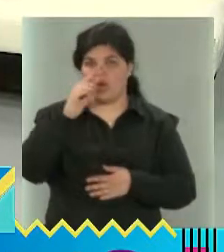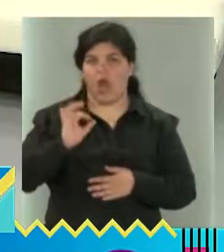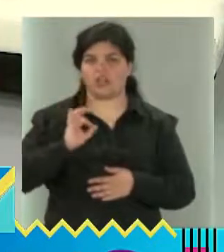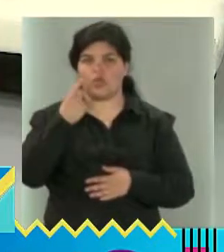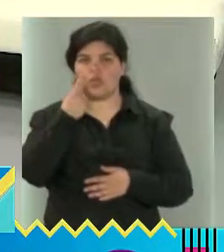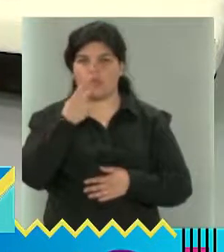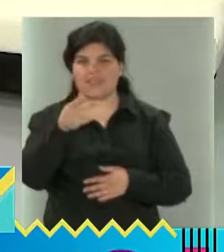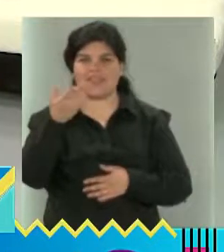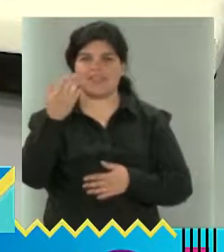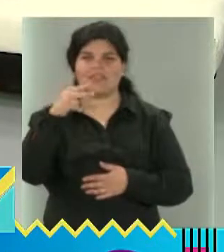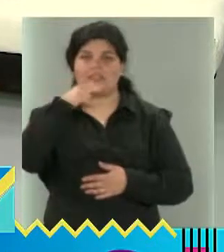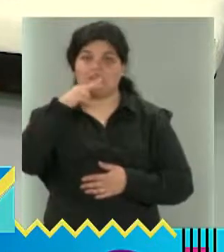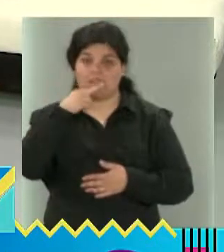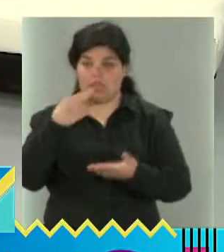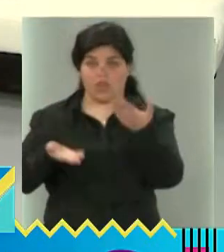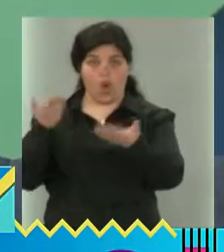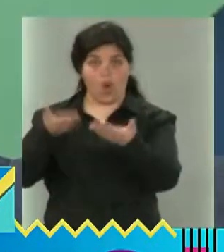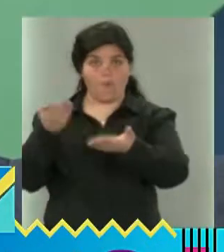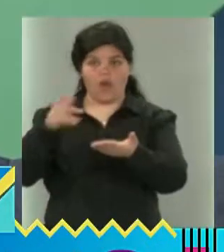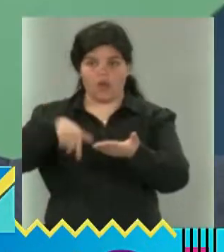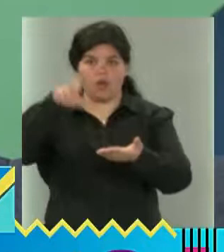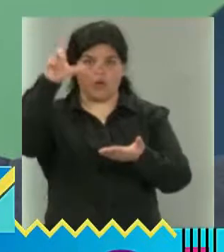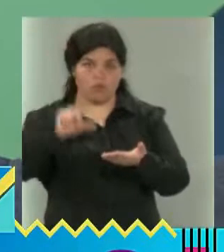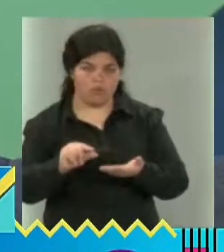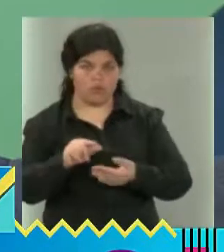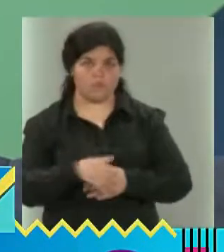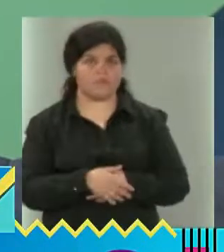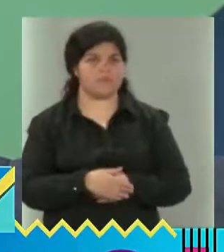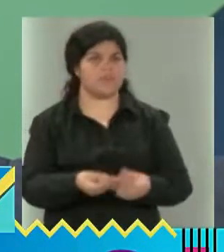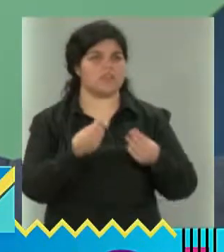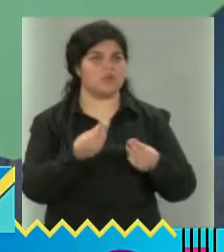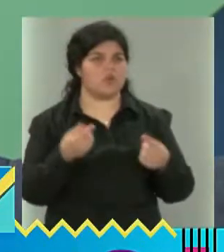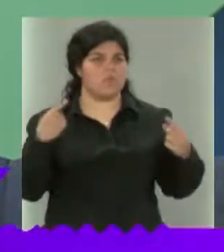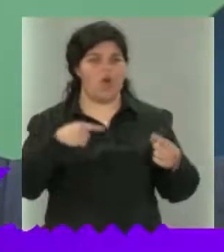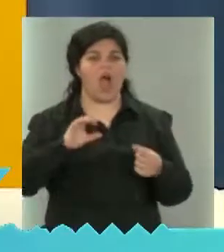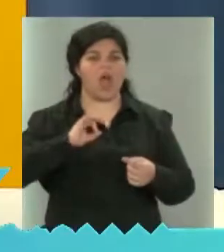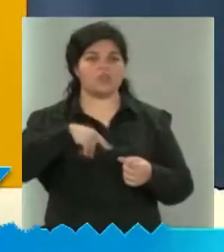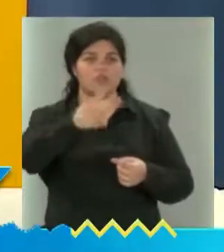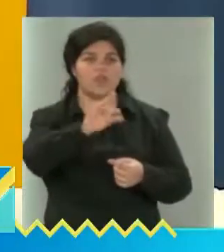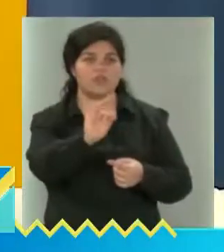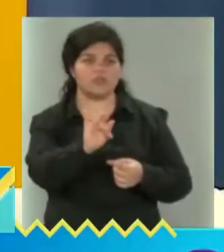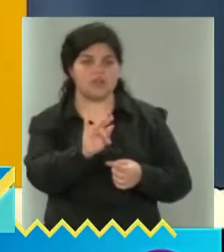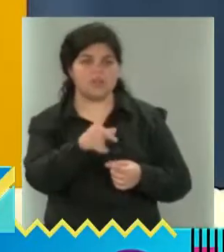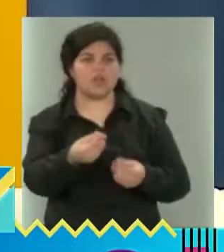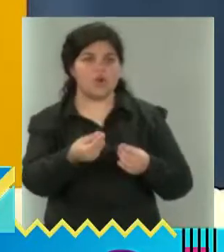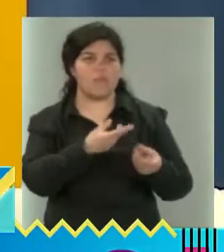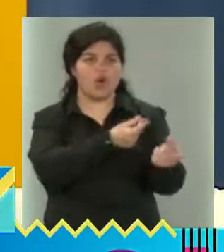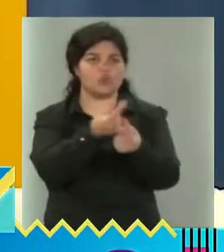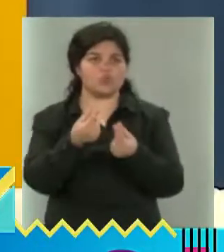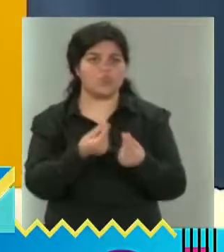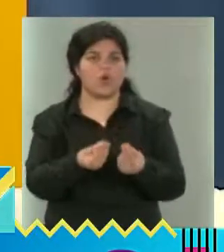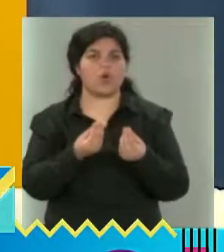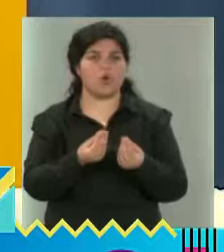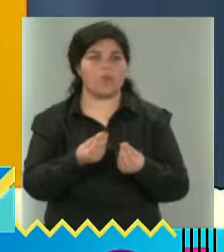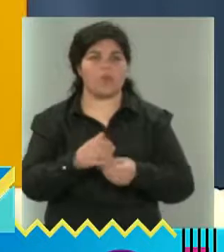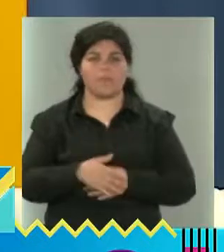bueno, es un buen número. ¿Y cómo lo ven de cara a fin de año, lo que tiene que ver con el consumo? Mirá, yo creo que es un trabajo muy fuerte